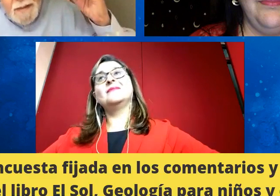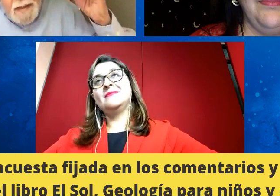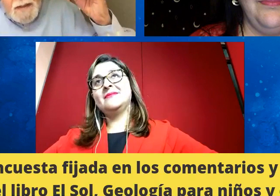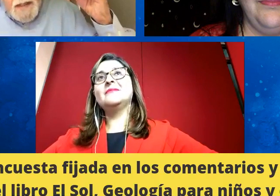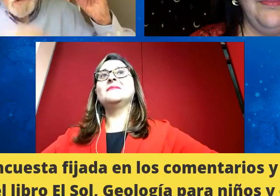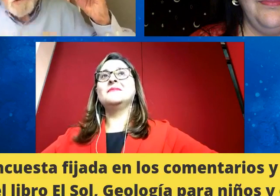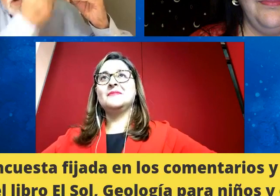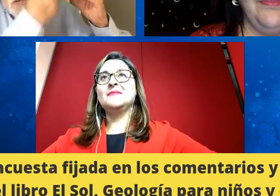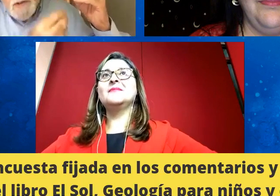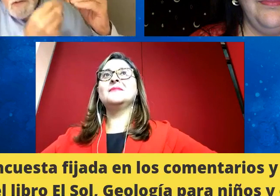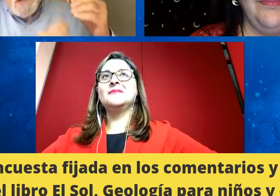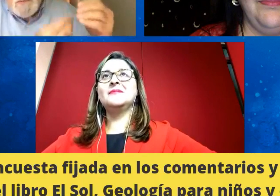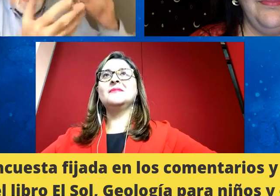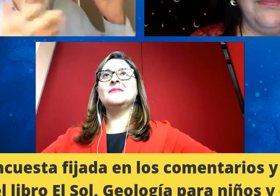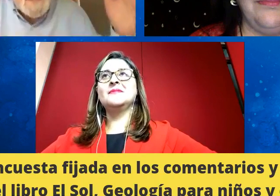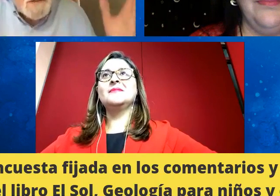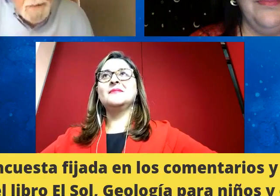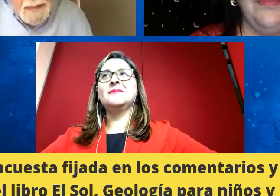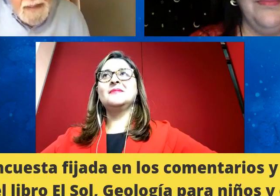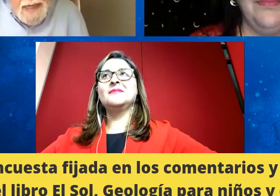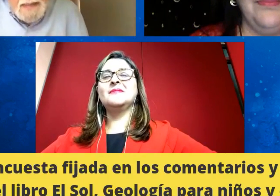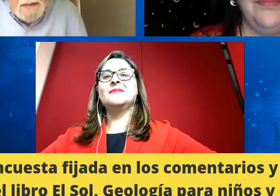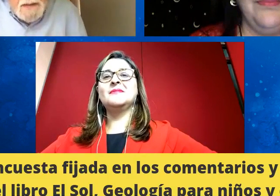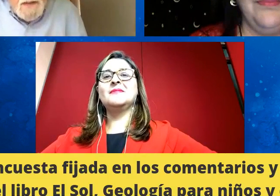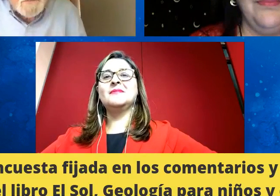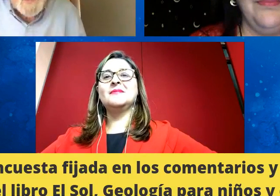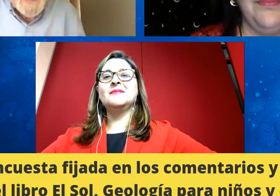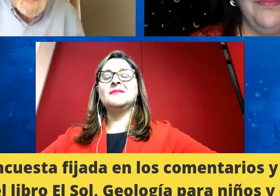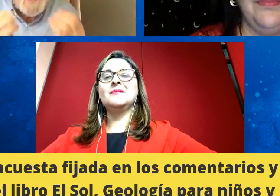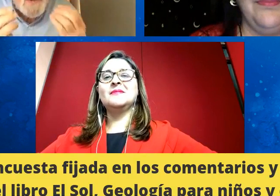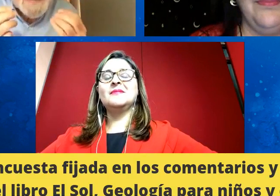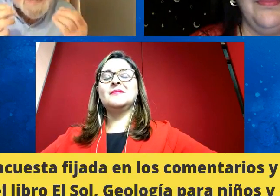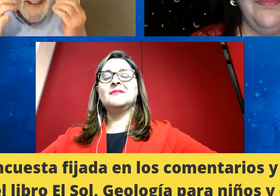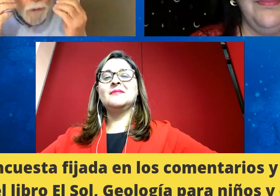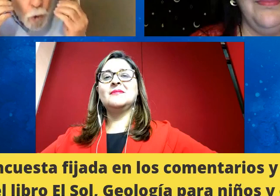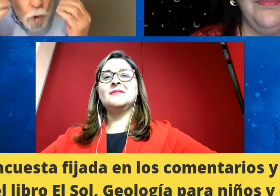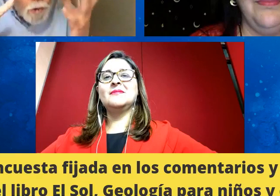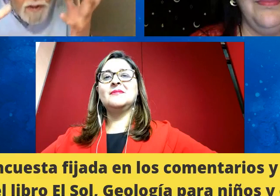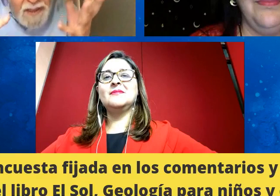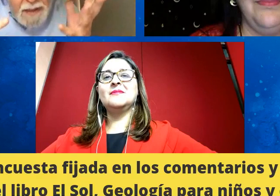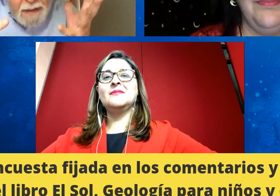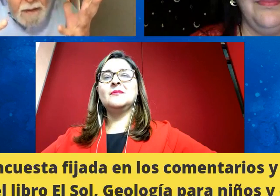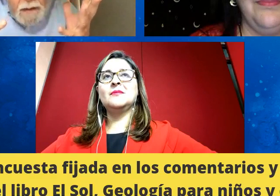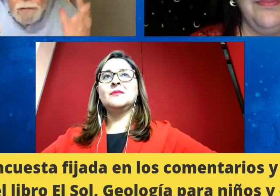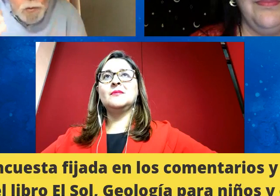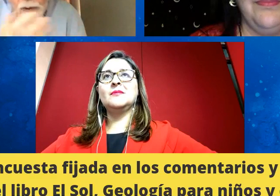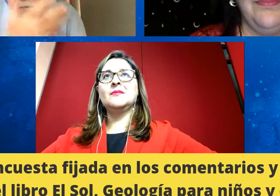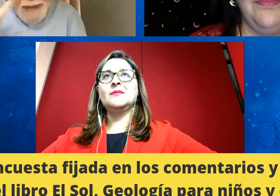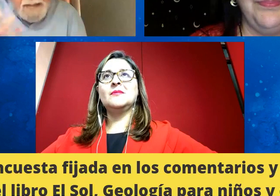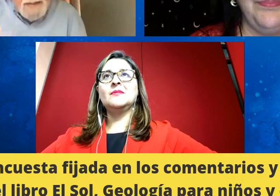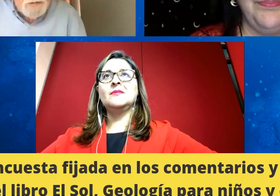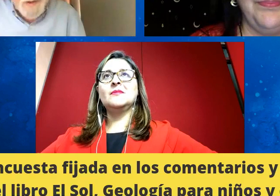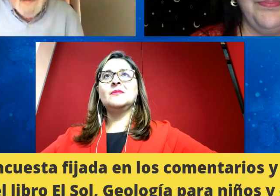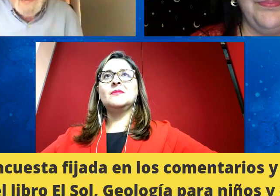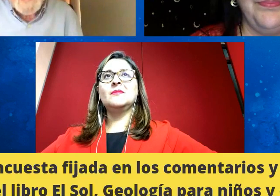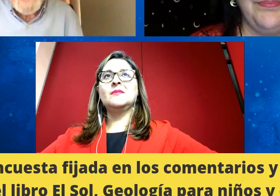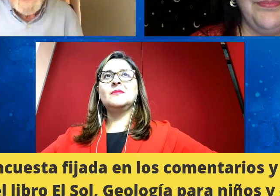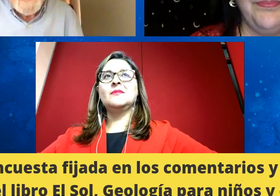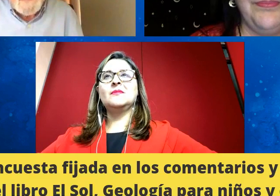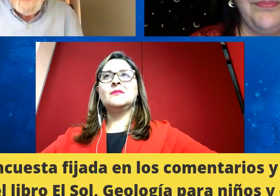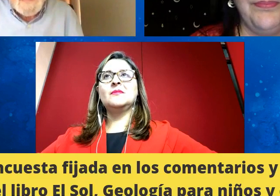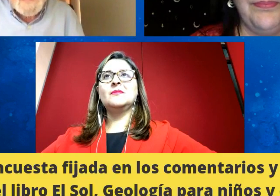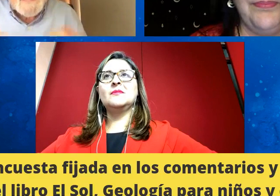van para arriba, ellos son los dueños de los salmones chilenos y también ganan. Pero ellos, el desarrollo de Chile no es parte de su